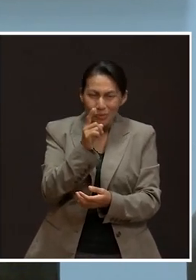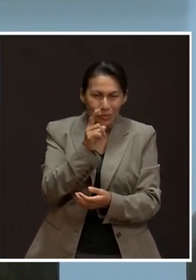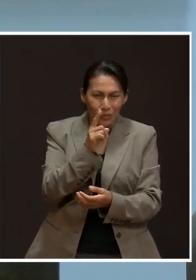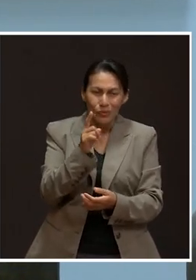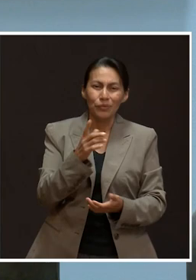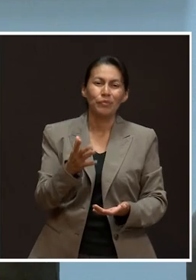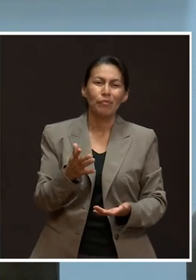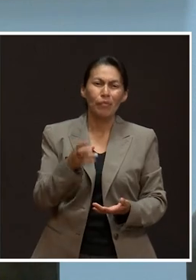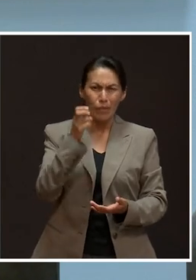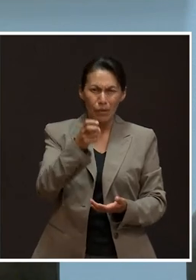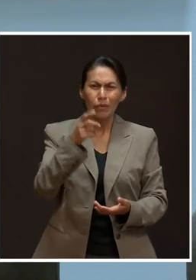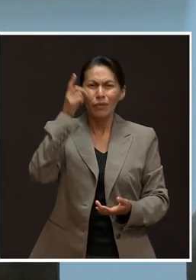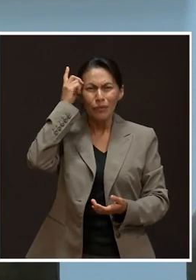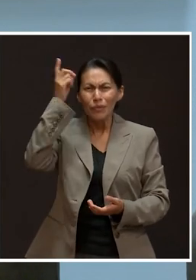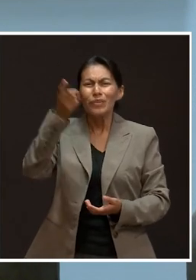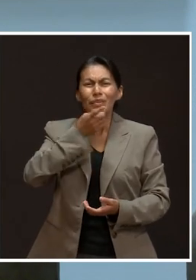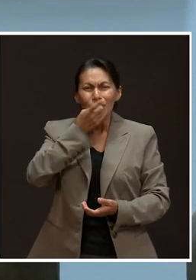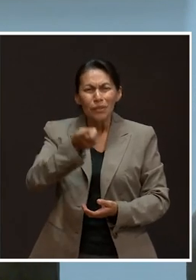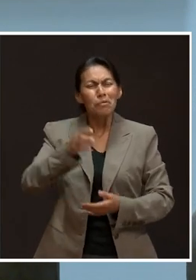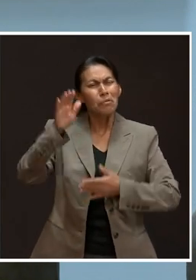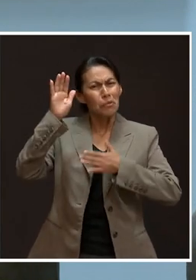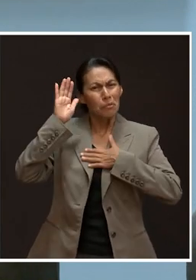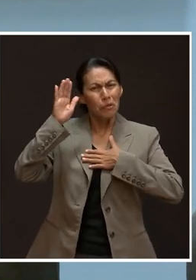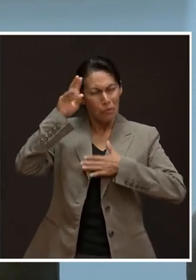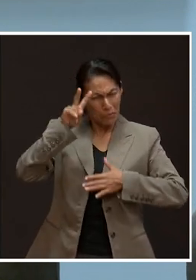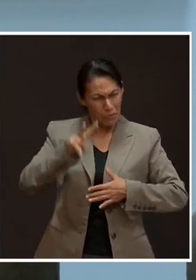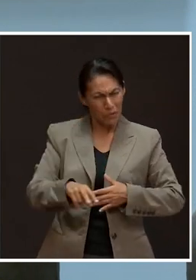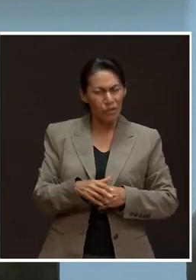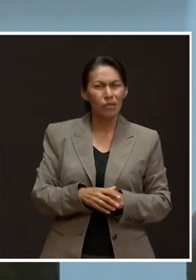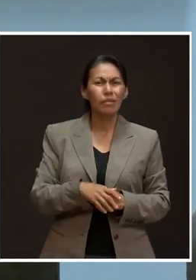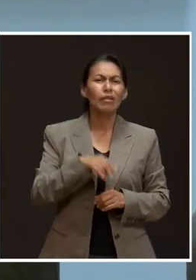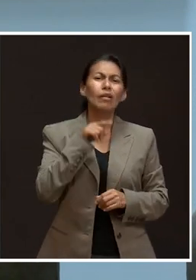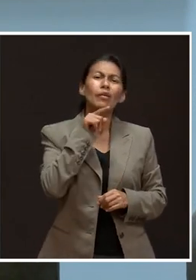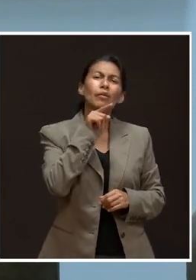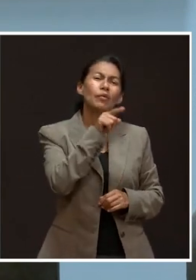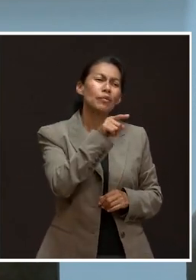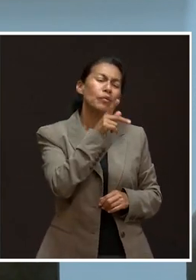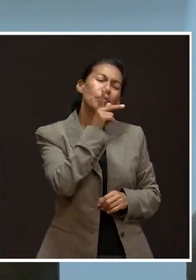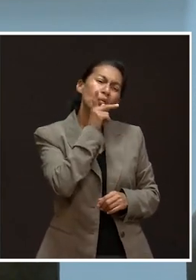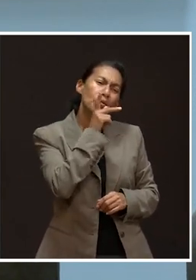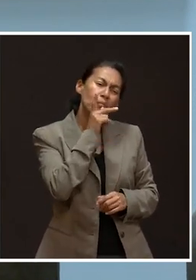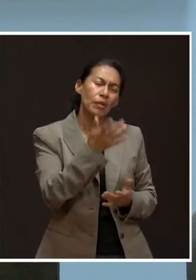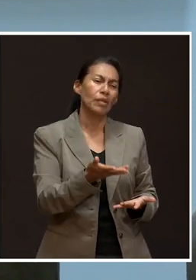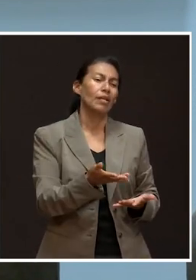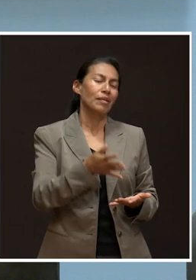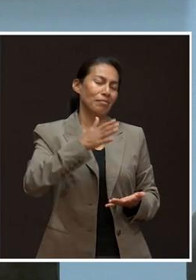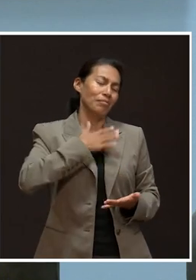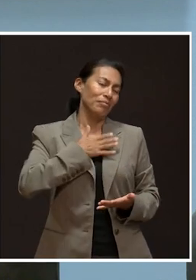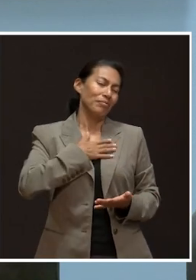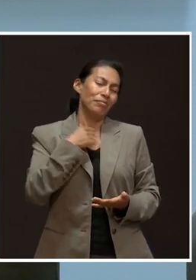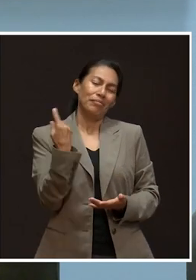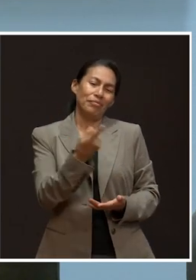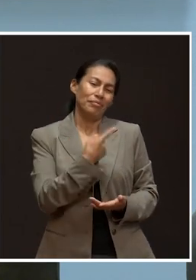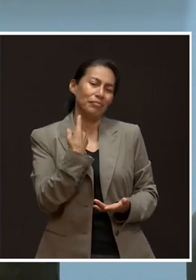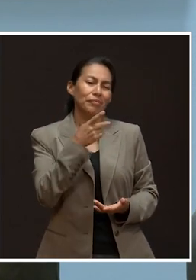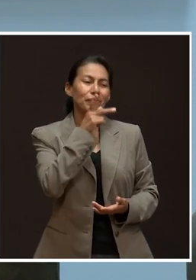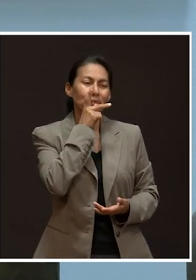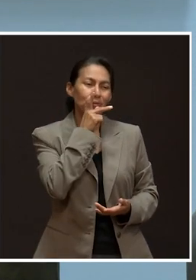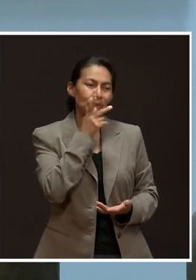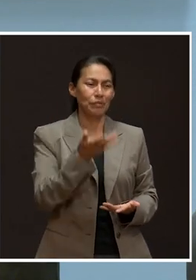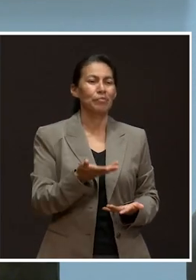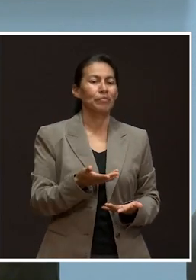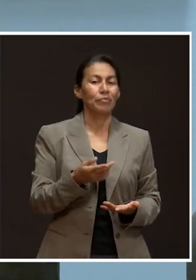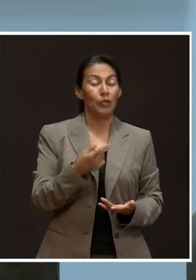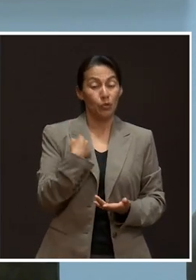empeñada del Todopoderoso, tu papá y también el nuestro, de